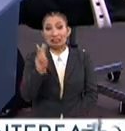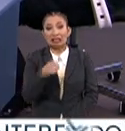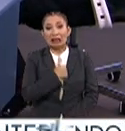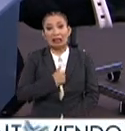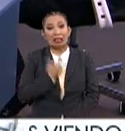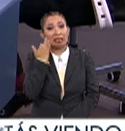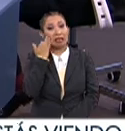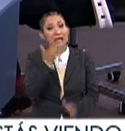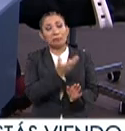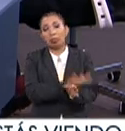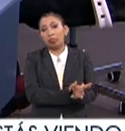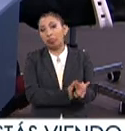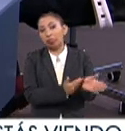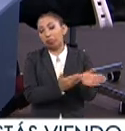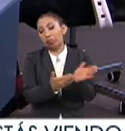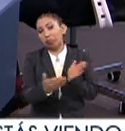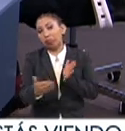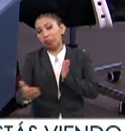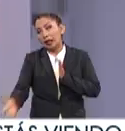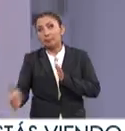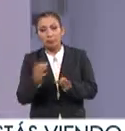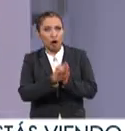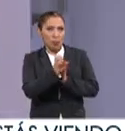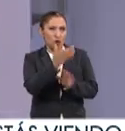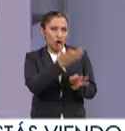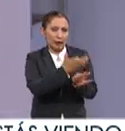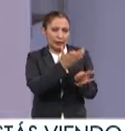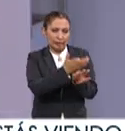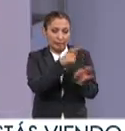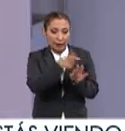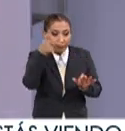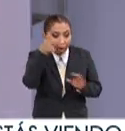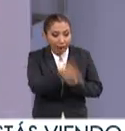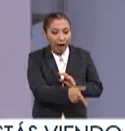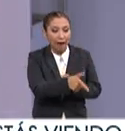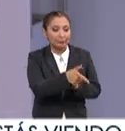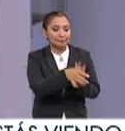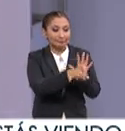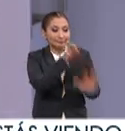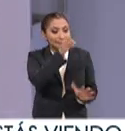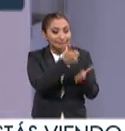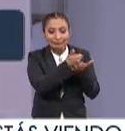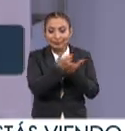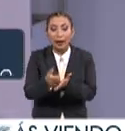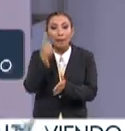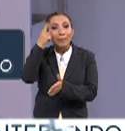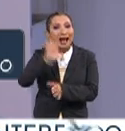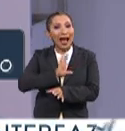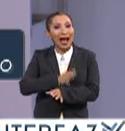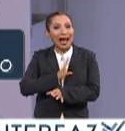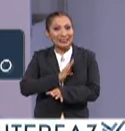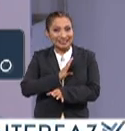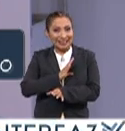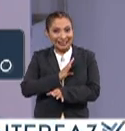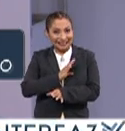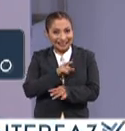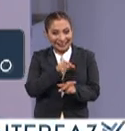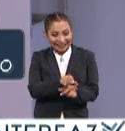Lamentablemente tarda bastante. Por ejemplo, si ahorita descubrieran algo que nos va a ayudar para un cáncer que